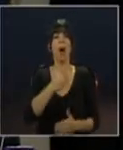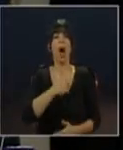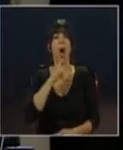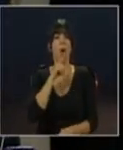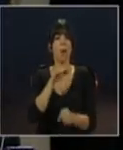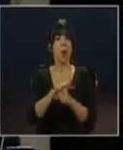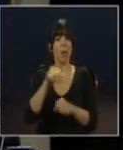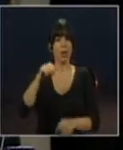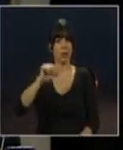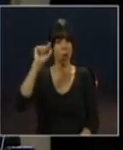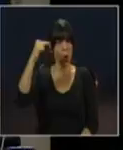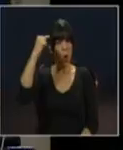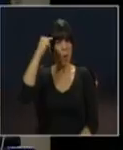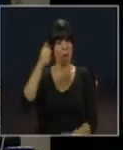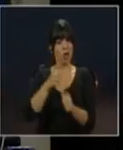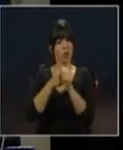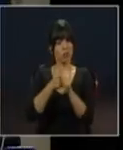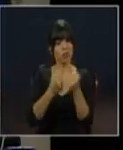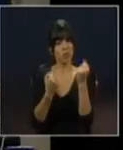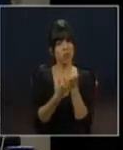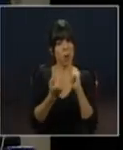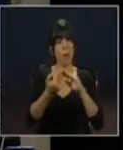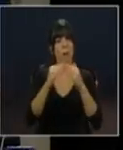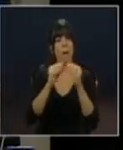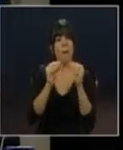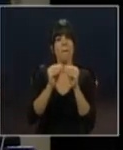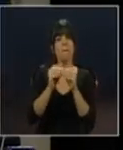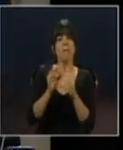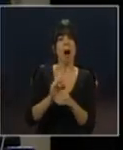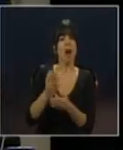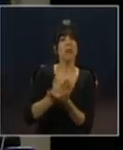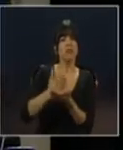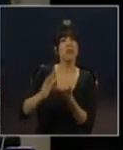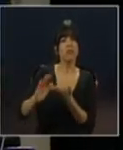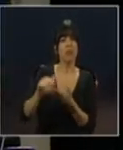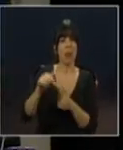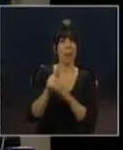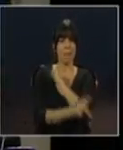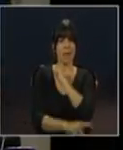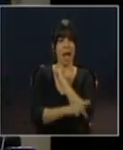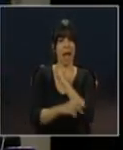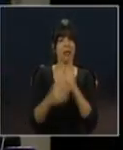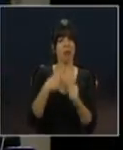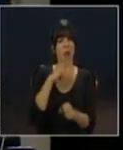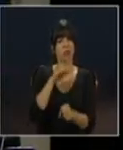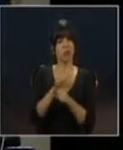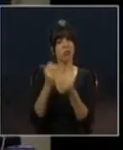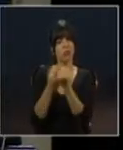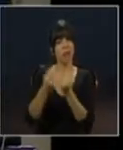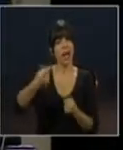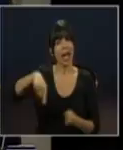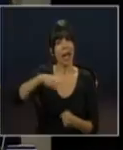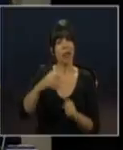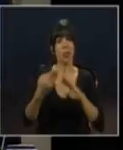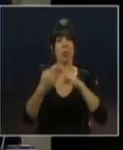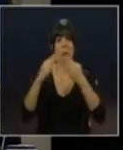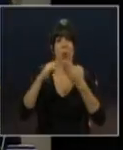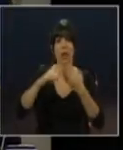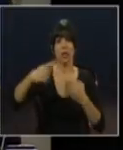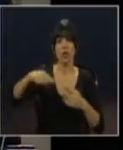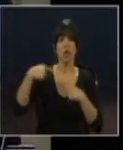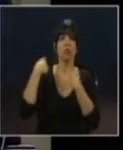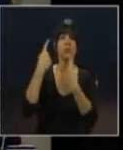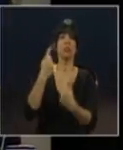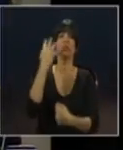esta administración con las poblaciones más marginadas y excluidas del país. Poblaciones y comunidades que a lo largo de